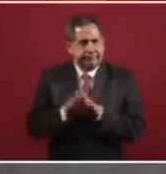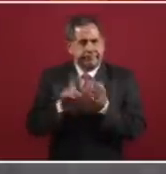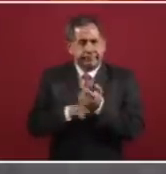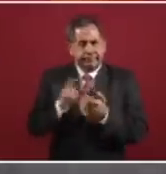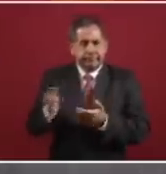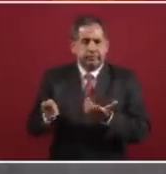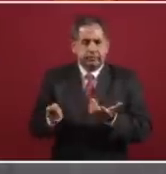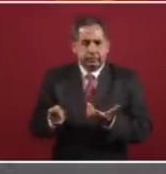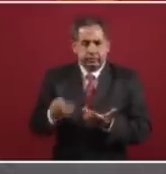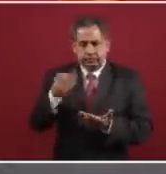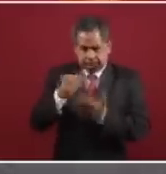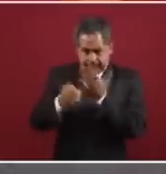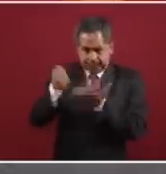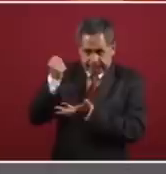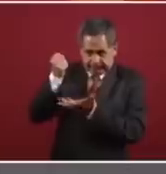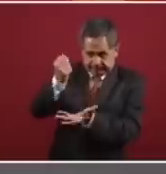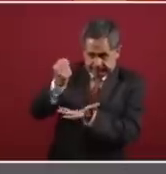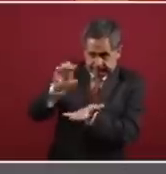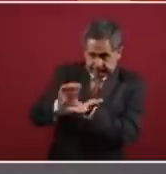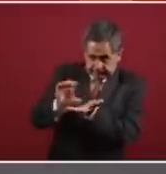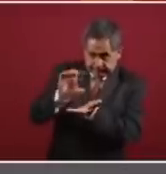en el presupuesto